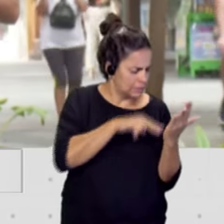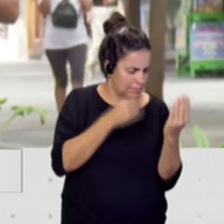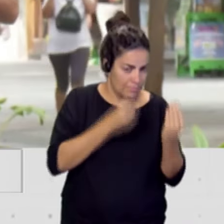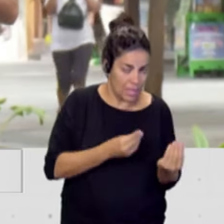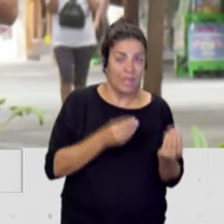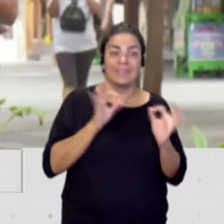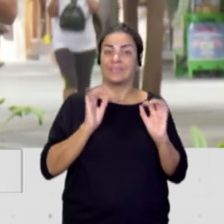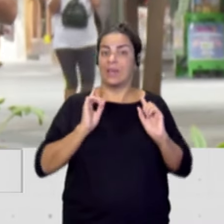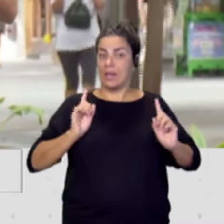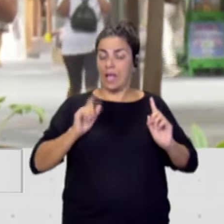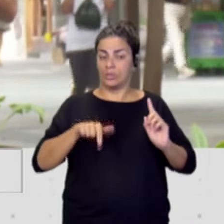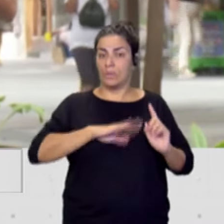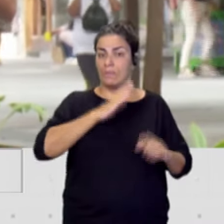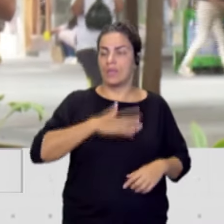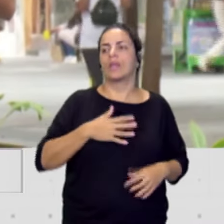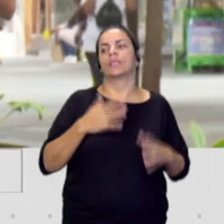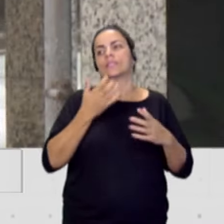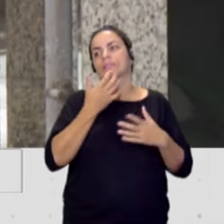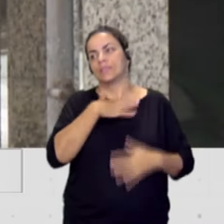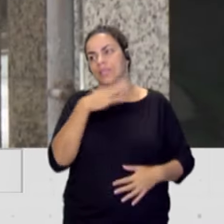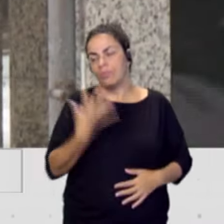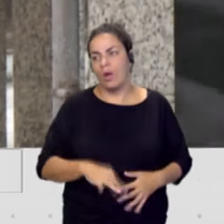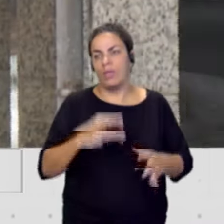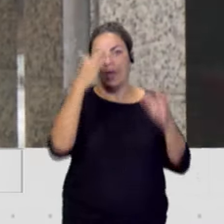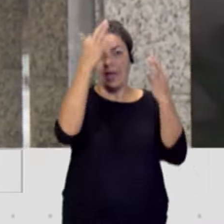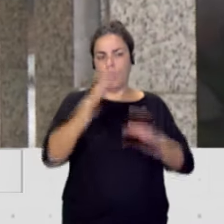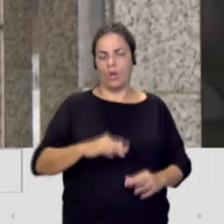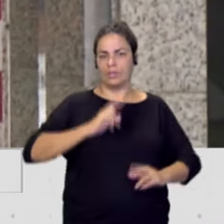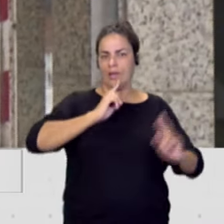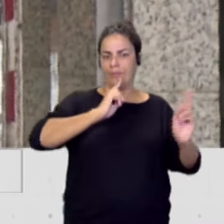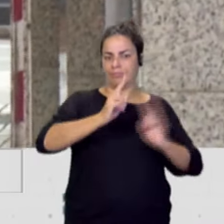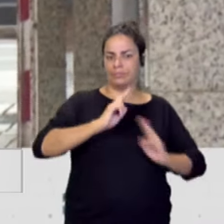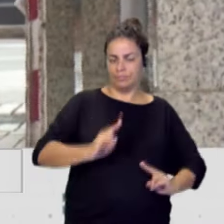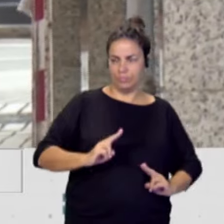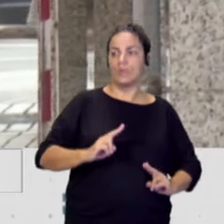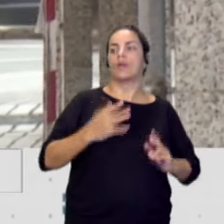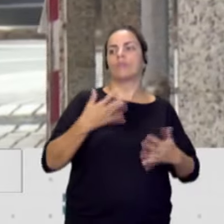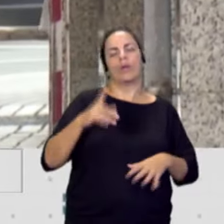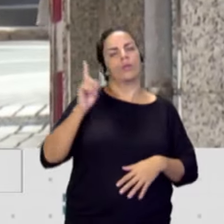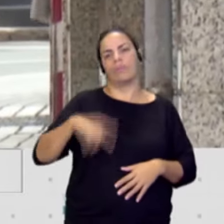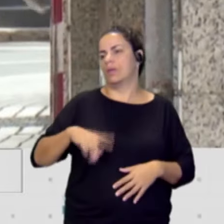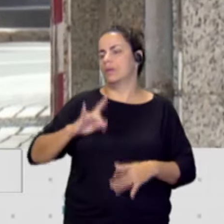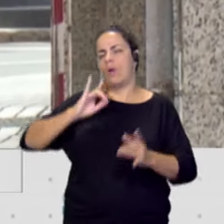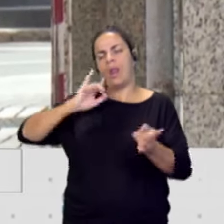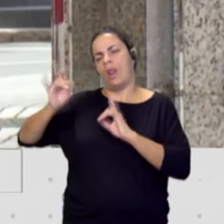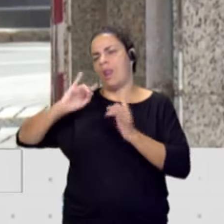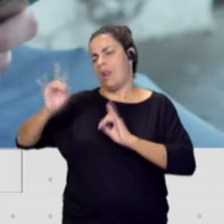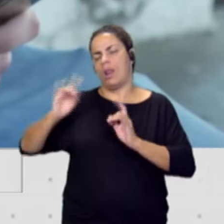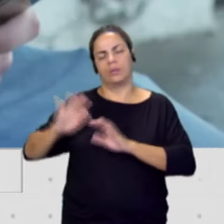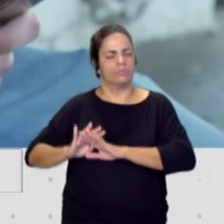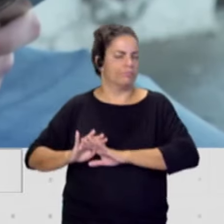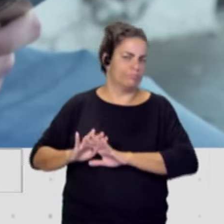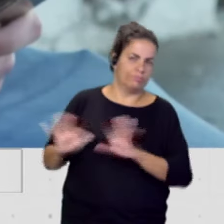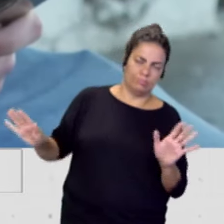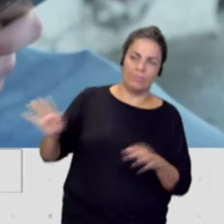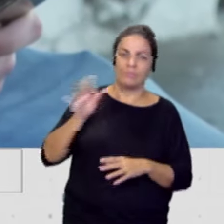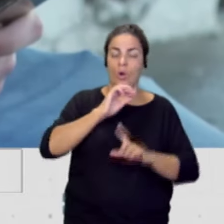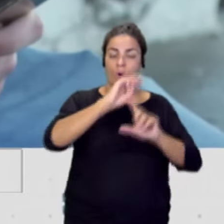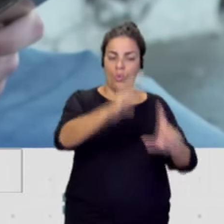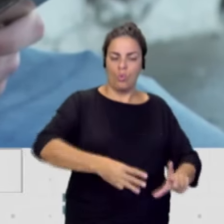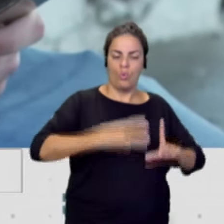pues en la medida de lo posible rellenar la encuesta, pero paralelamente no colapsar las señales. Toda la información está en la página web